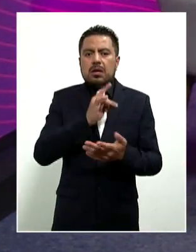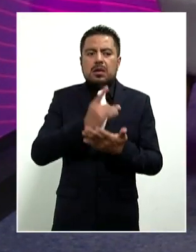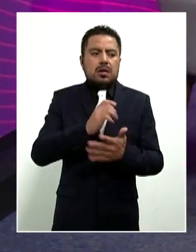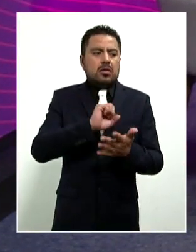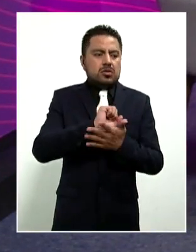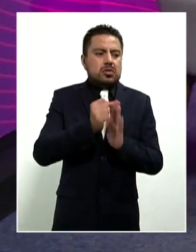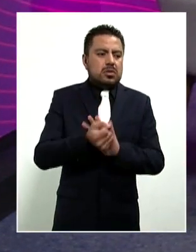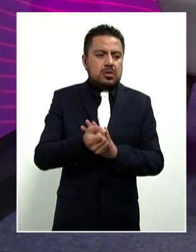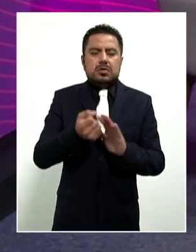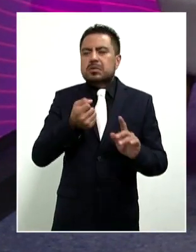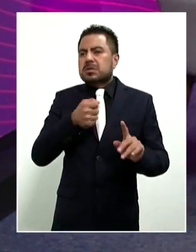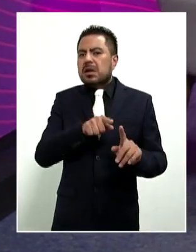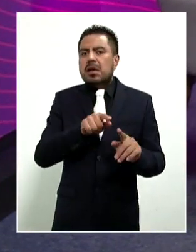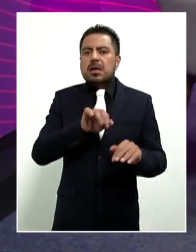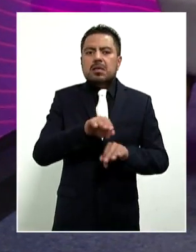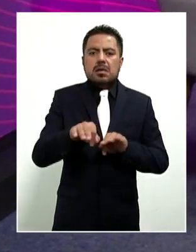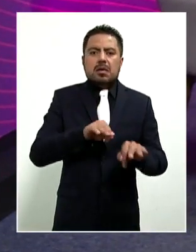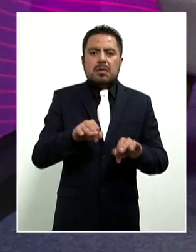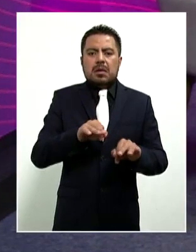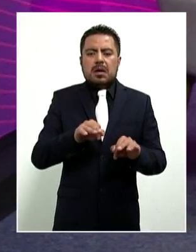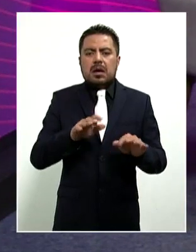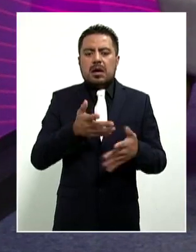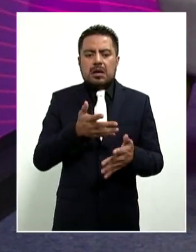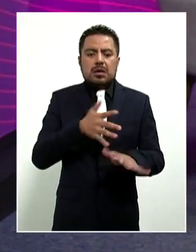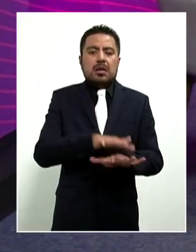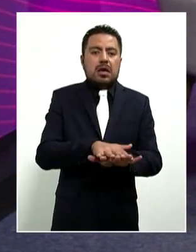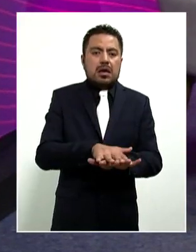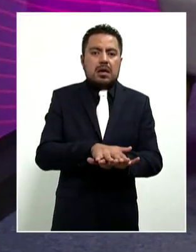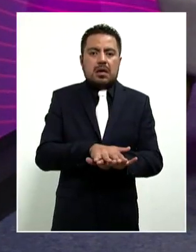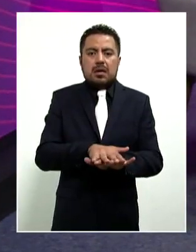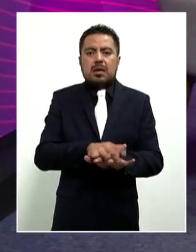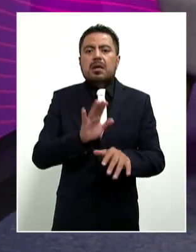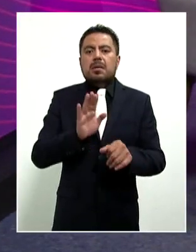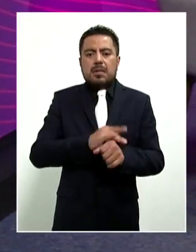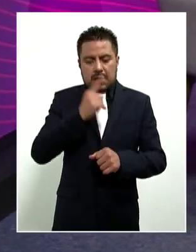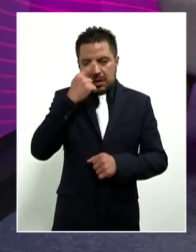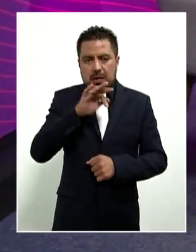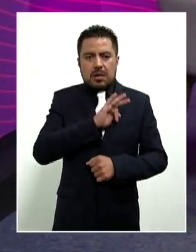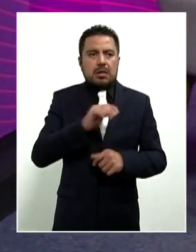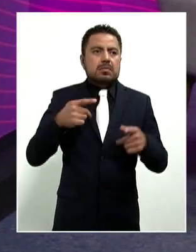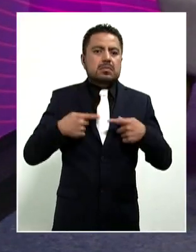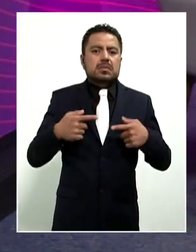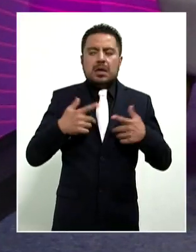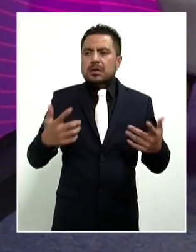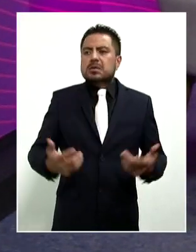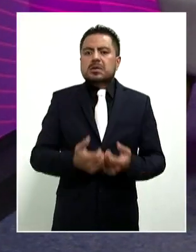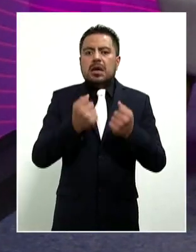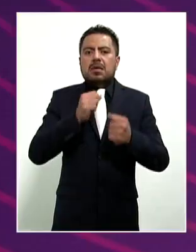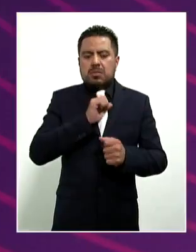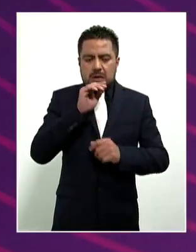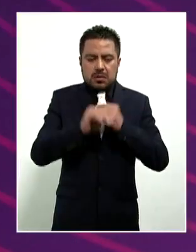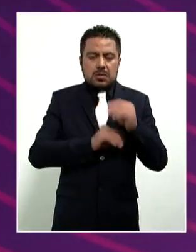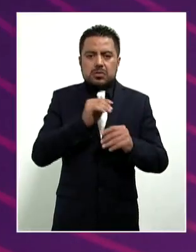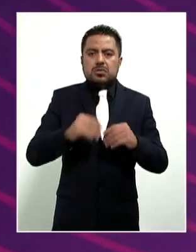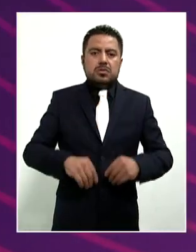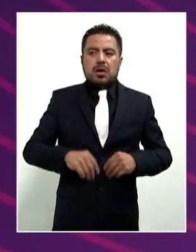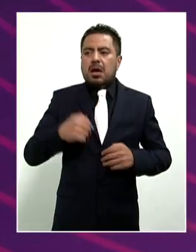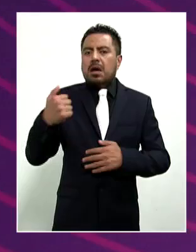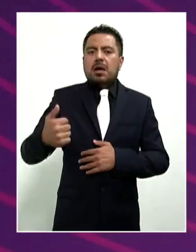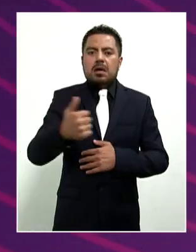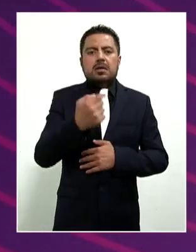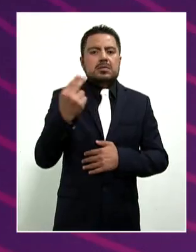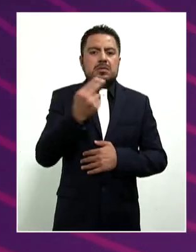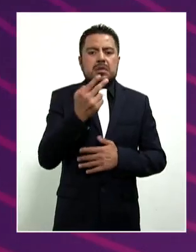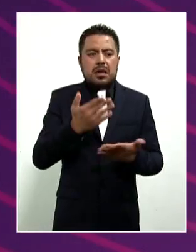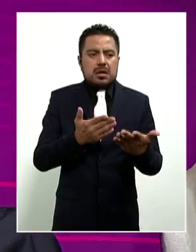solicitudes, sino un trabajo realmente de integración. Porque para que la gente pueda estar a salvo y pueda reconstruir su vida, pues necesitas